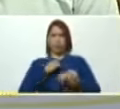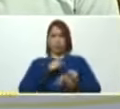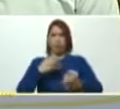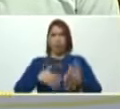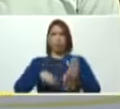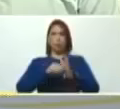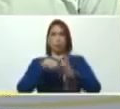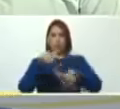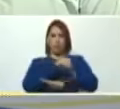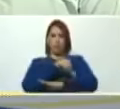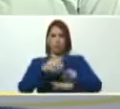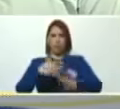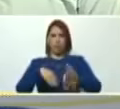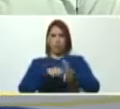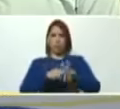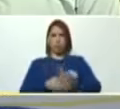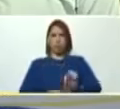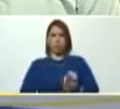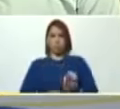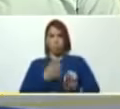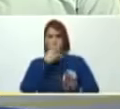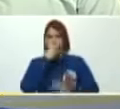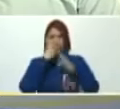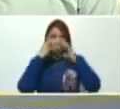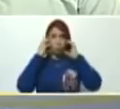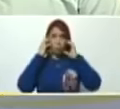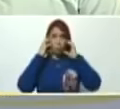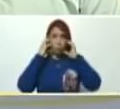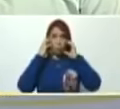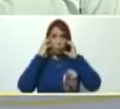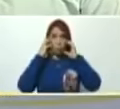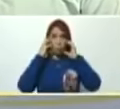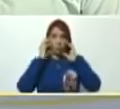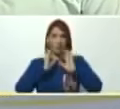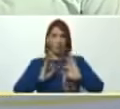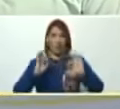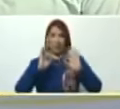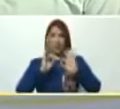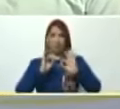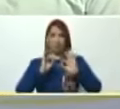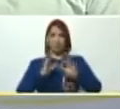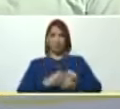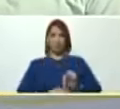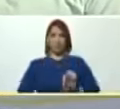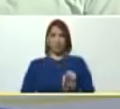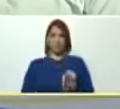vez, activado, mira, con su máscara, no se quita su máscara, pero para nada, dice que va.